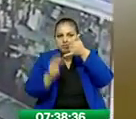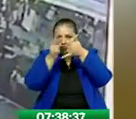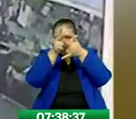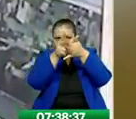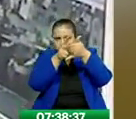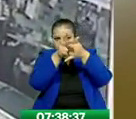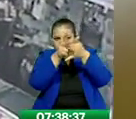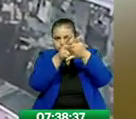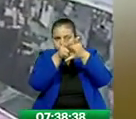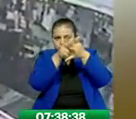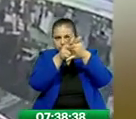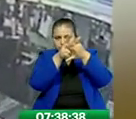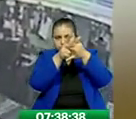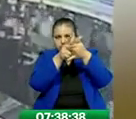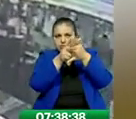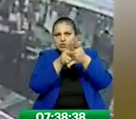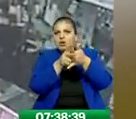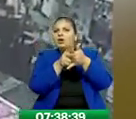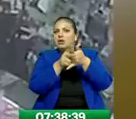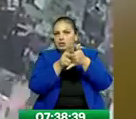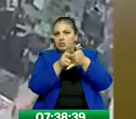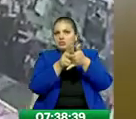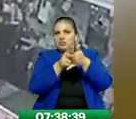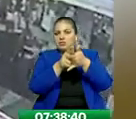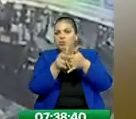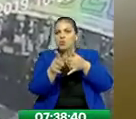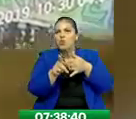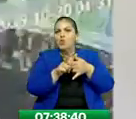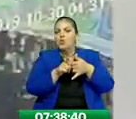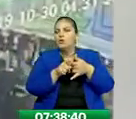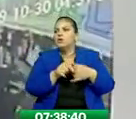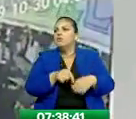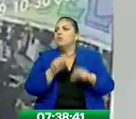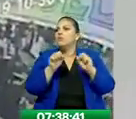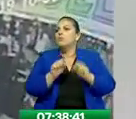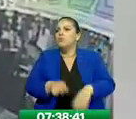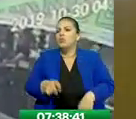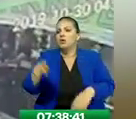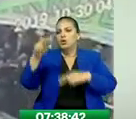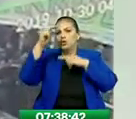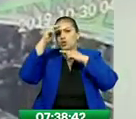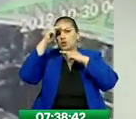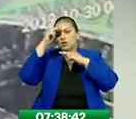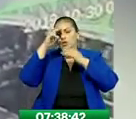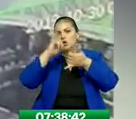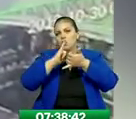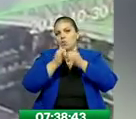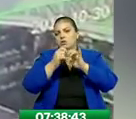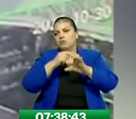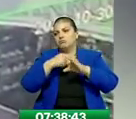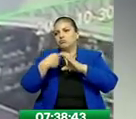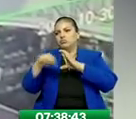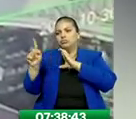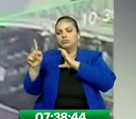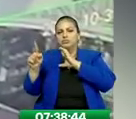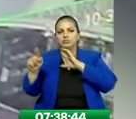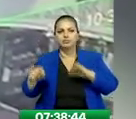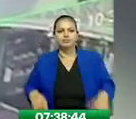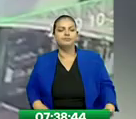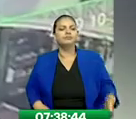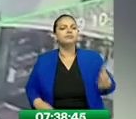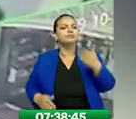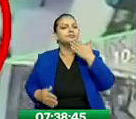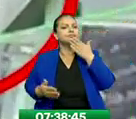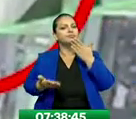los comparte con nosotros y aquí los difundimos para que sean dados a conocer a todo el colectivo ciudadano. Muchas gracias. Ahí está